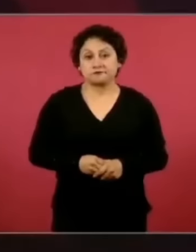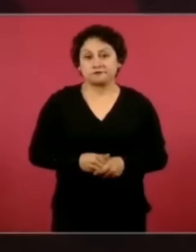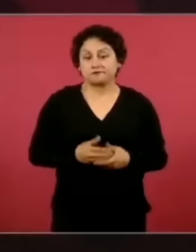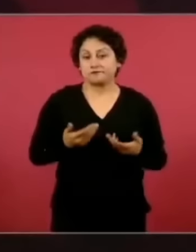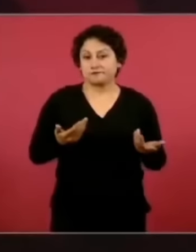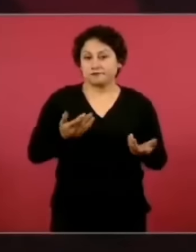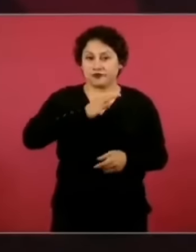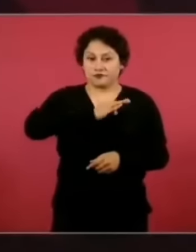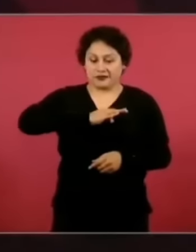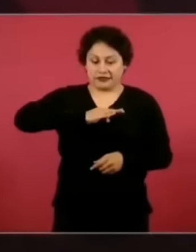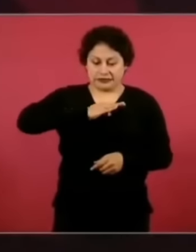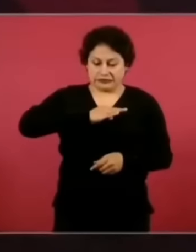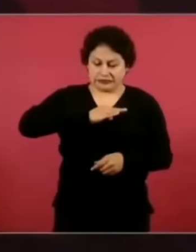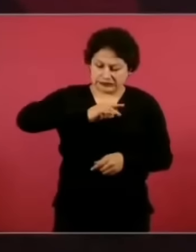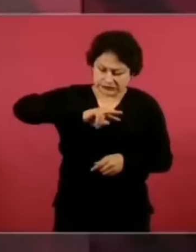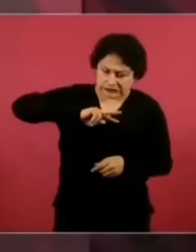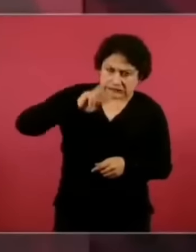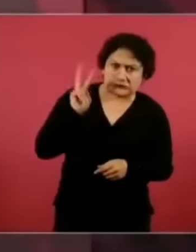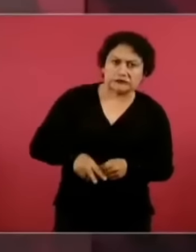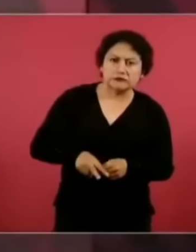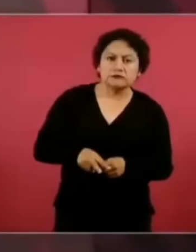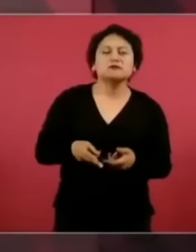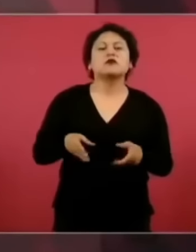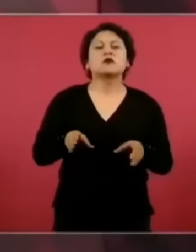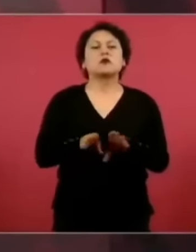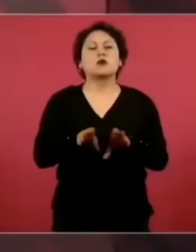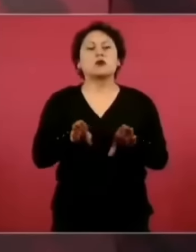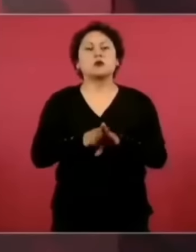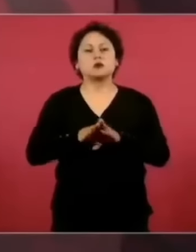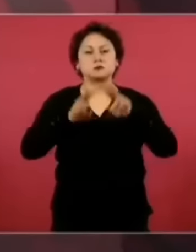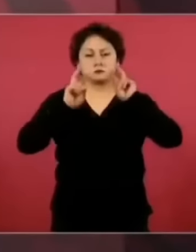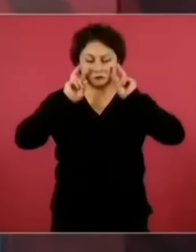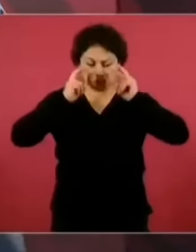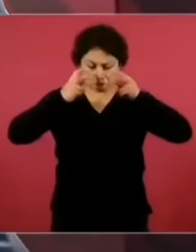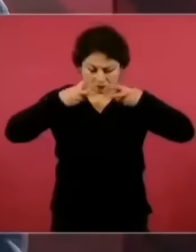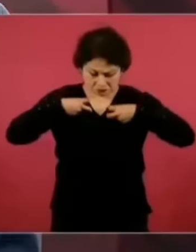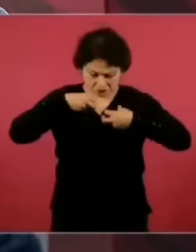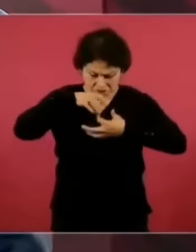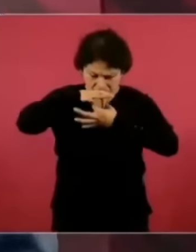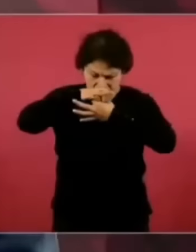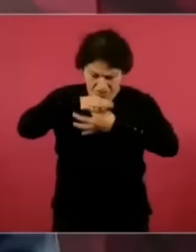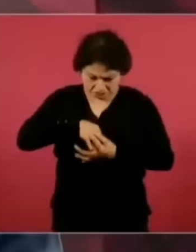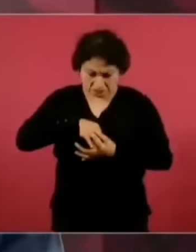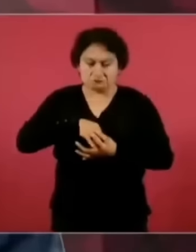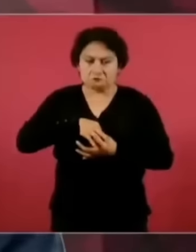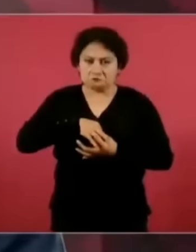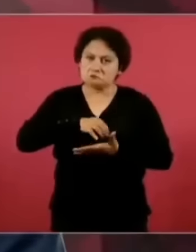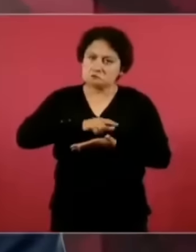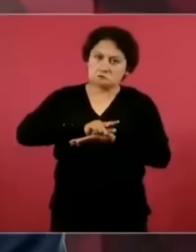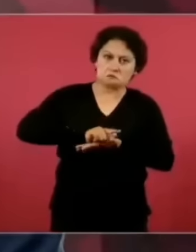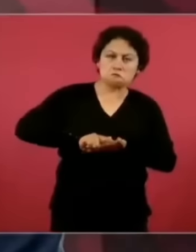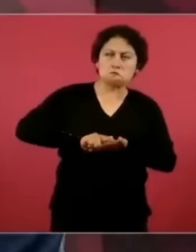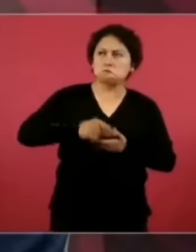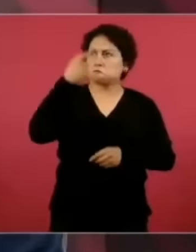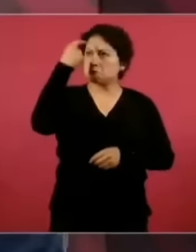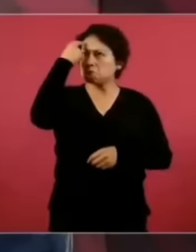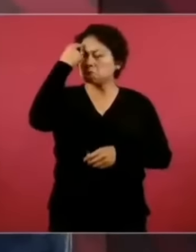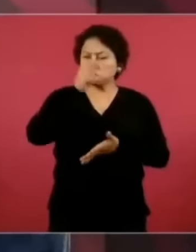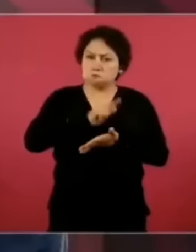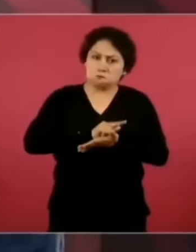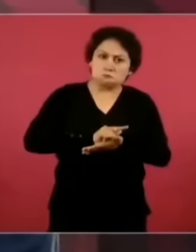bien con uno mismo, estar bien con nuestra conciencia y estar bien con el prójimo. Entonces, aclarar